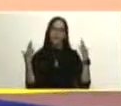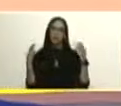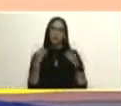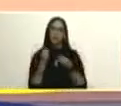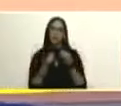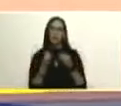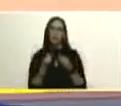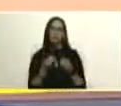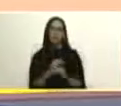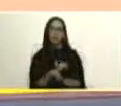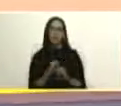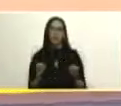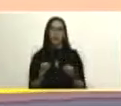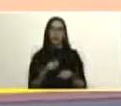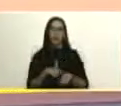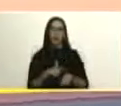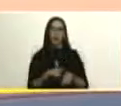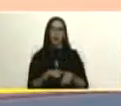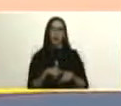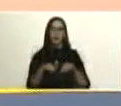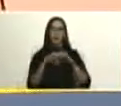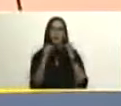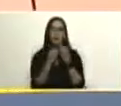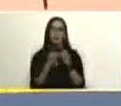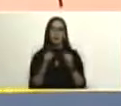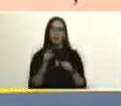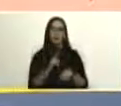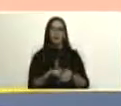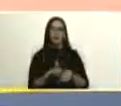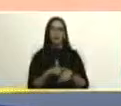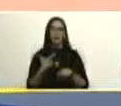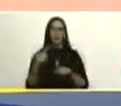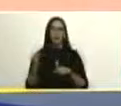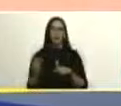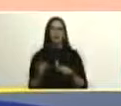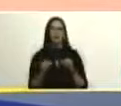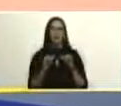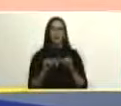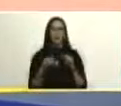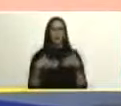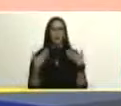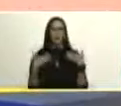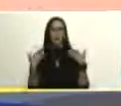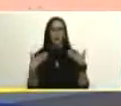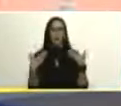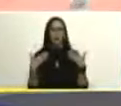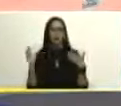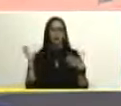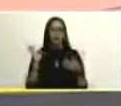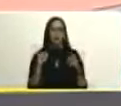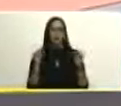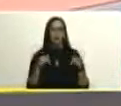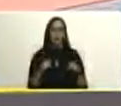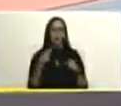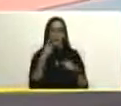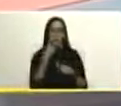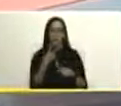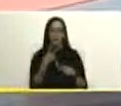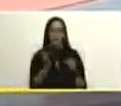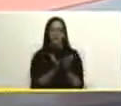acaba la hora de clase, cuando suena el timbre para salir, pero con esa misma alegría llegaron aquí y vieron esta